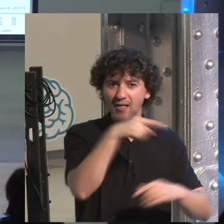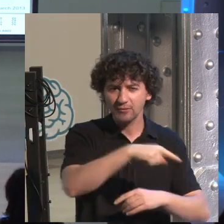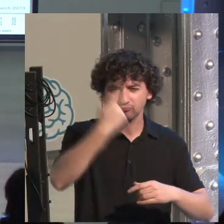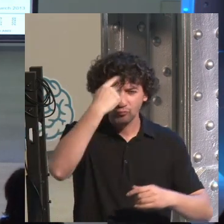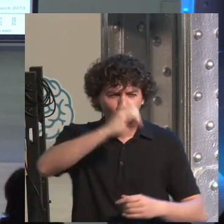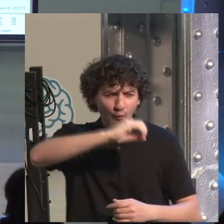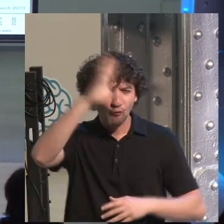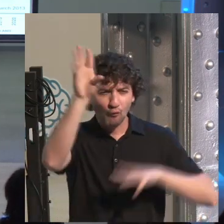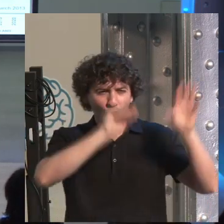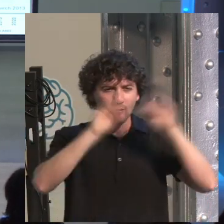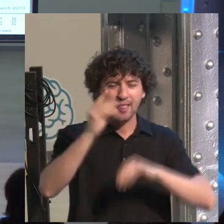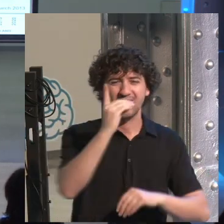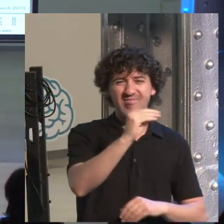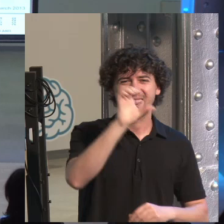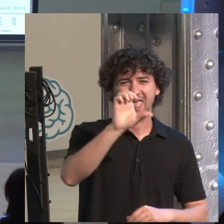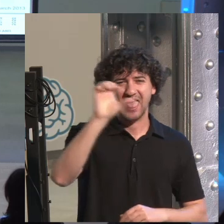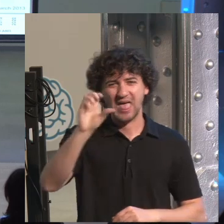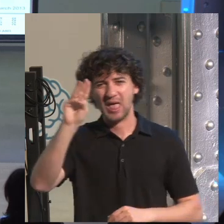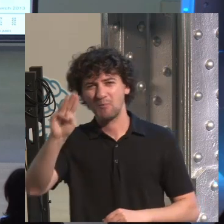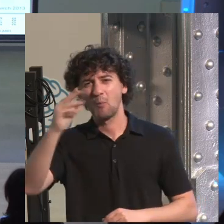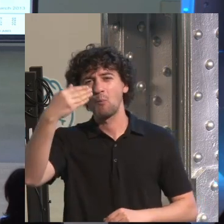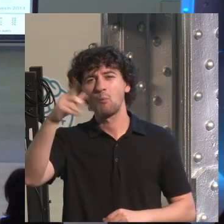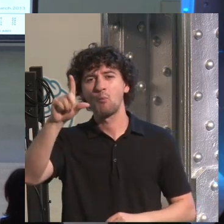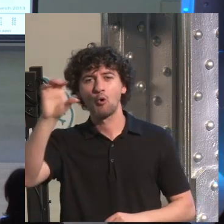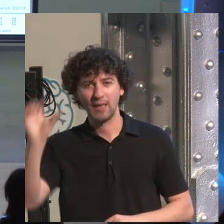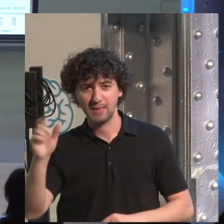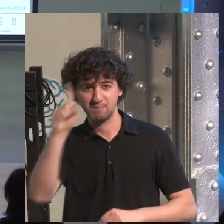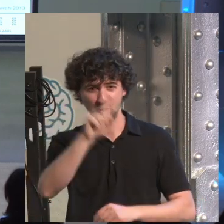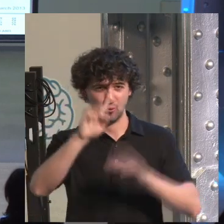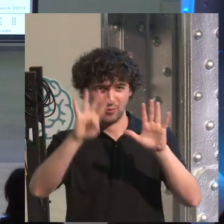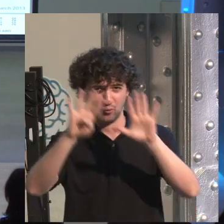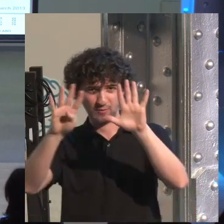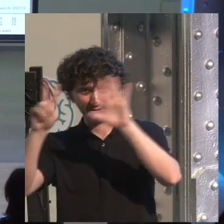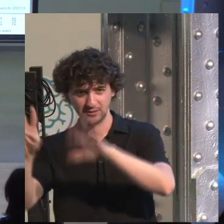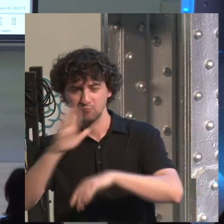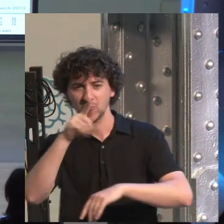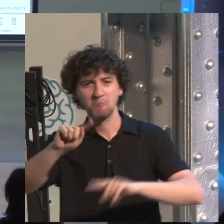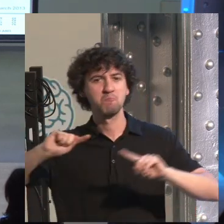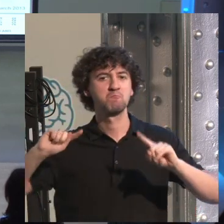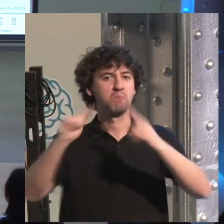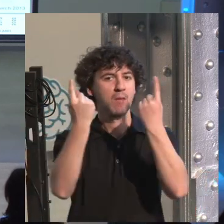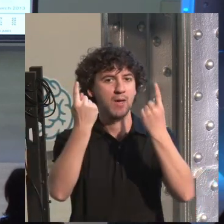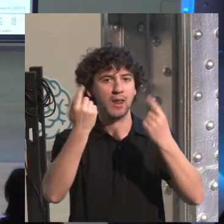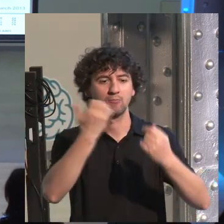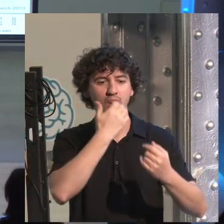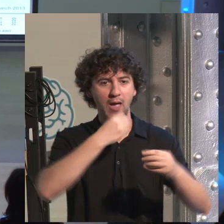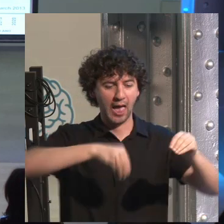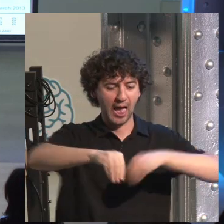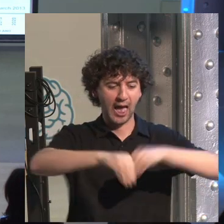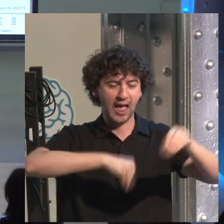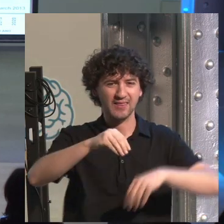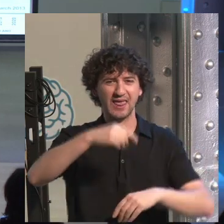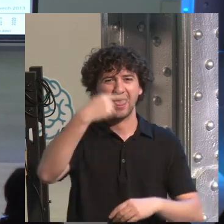pudiendo desarrollar. Deep Blue, en 1997, fue un sistema legendario de IBM porque fue el primer sistema que ganó al ajedrez a